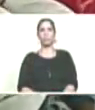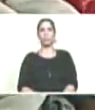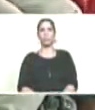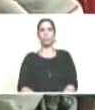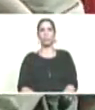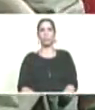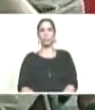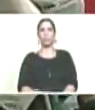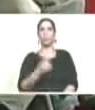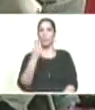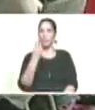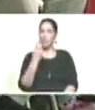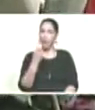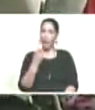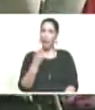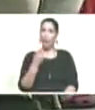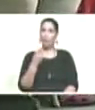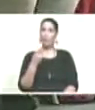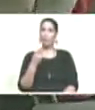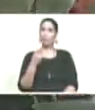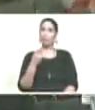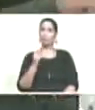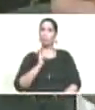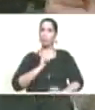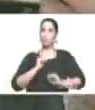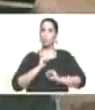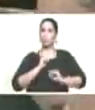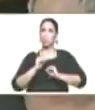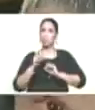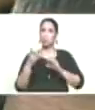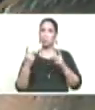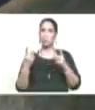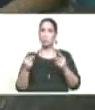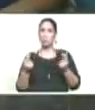Hace falta activar, así como en el año